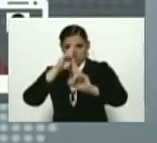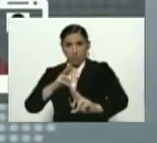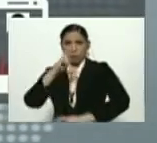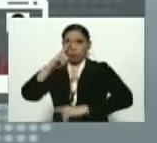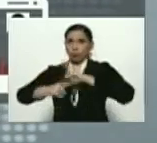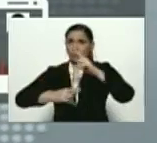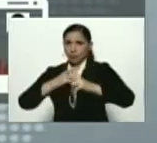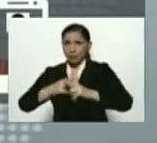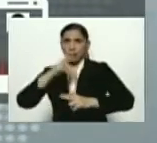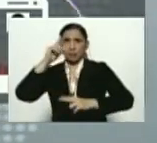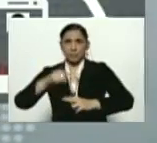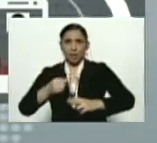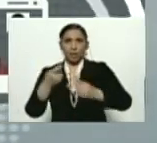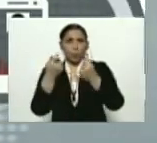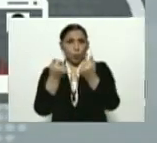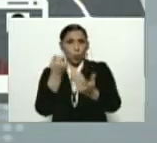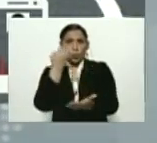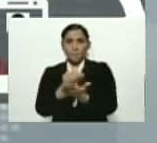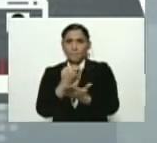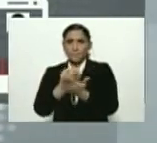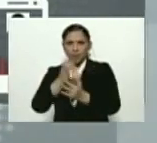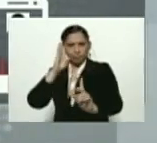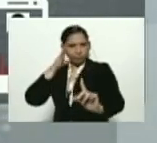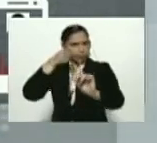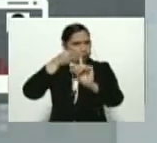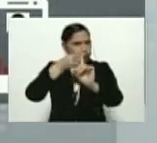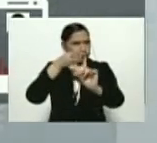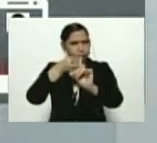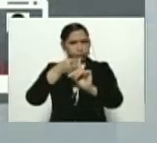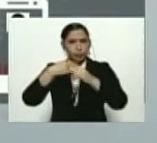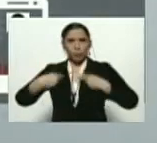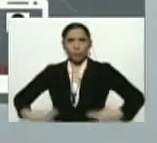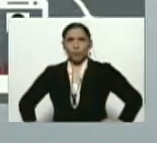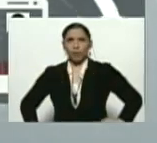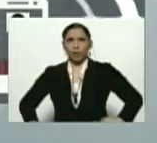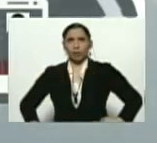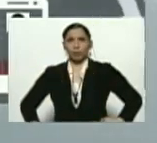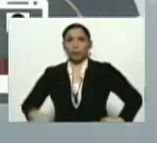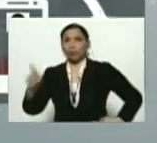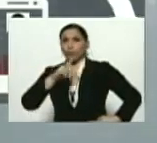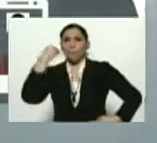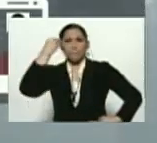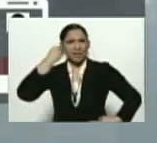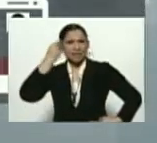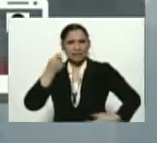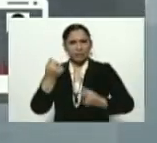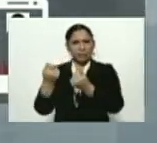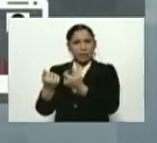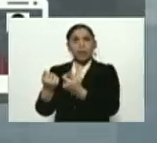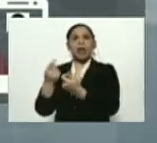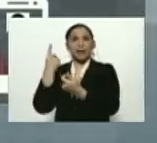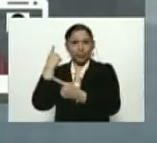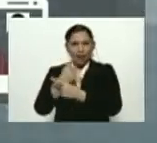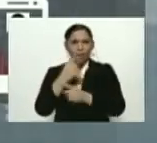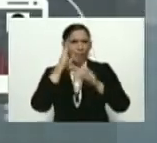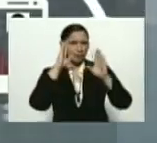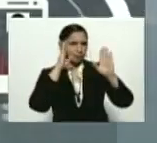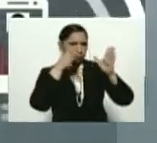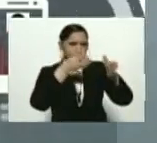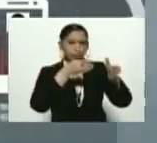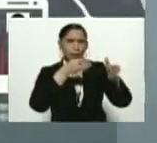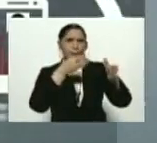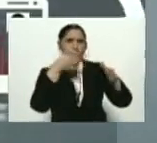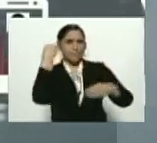una economía más dirigida al ser humano, menos al capital. Son lecciones muy contundentes que está dando